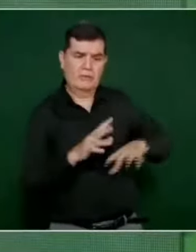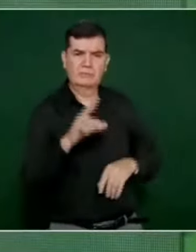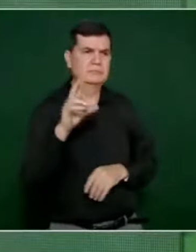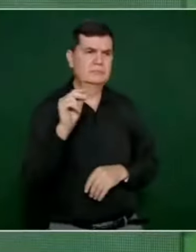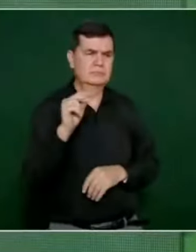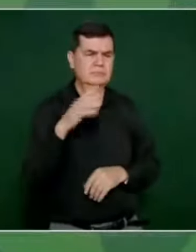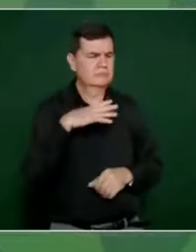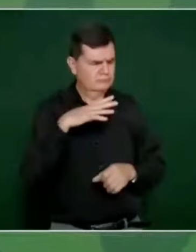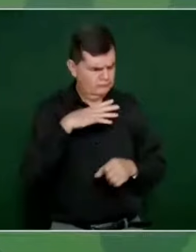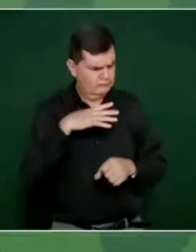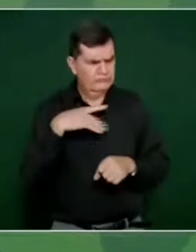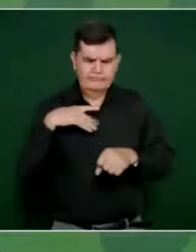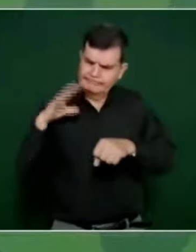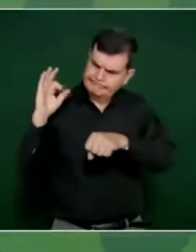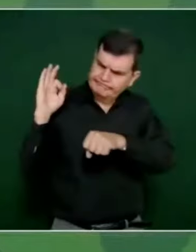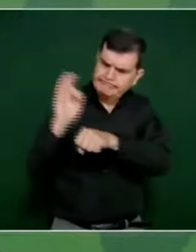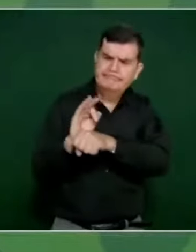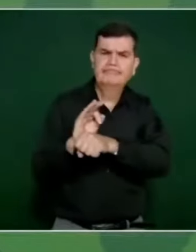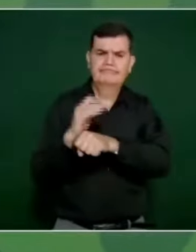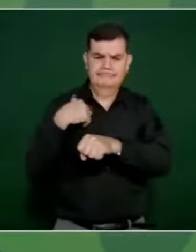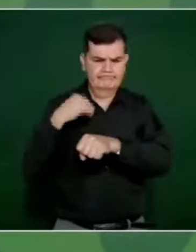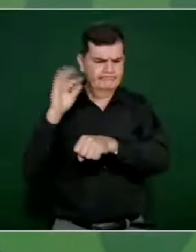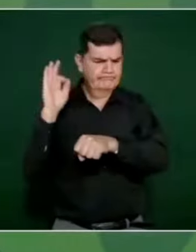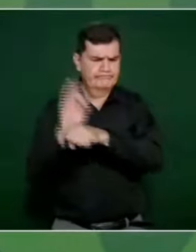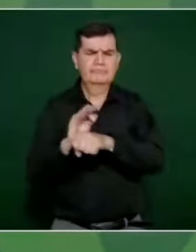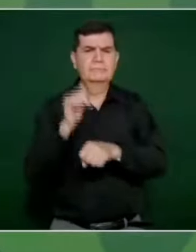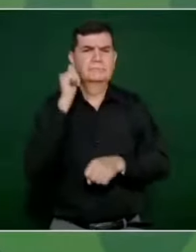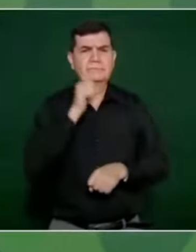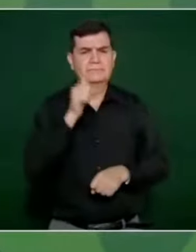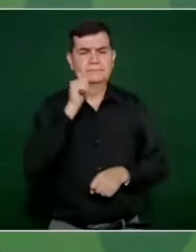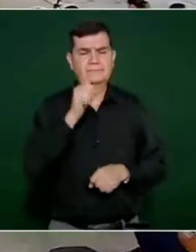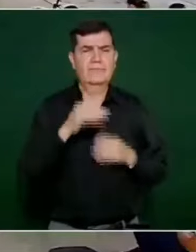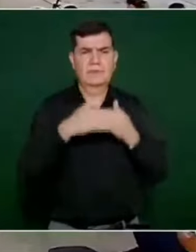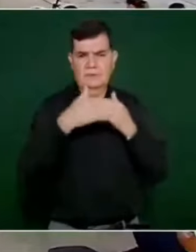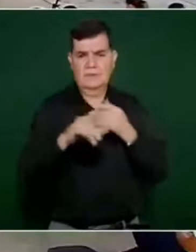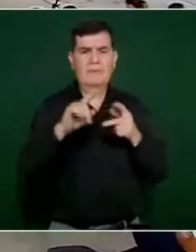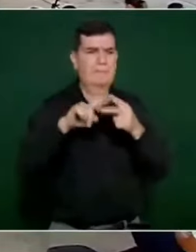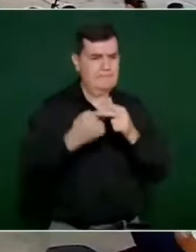siempre van a contar con nosotros. Y ahora sí comenzamos.